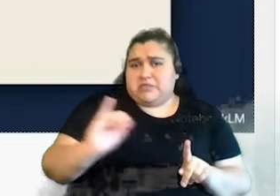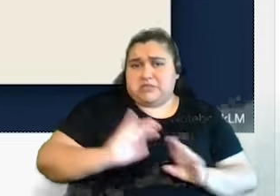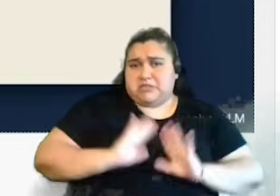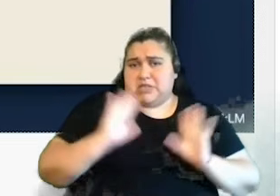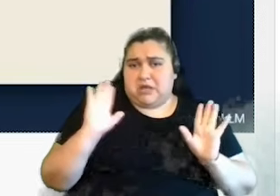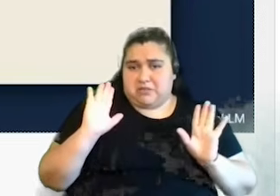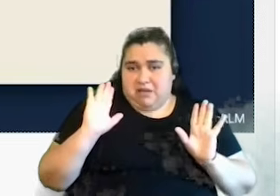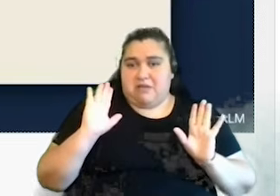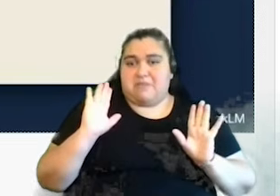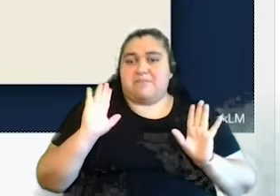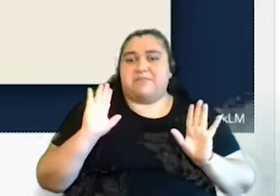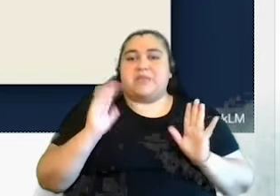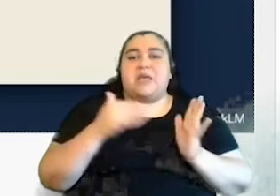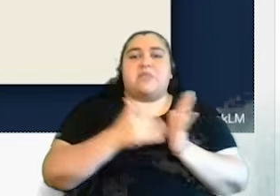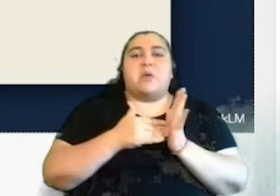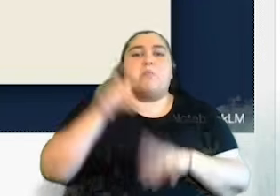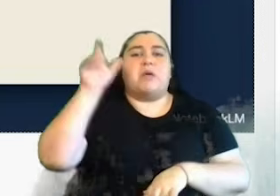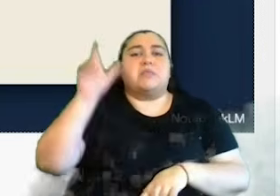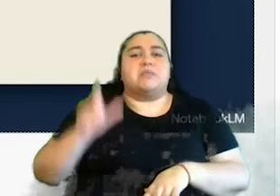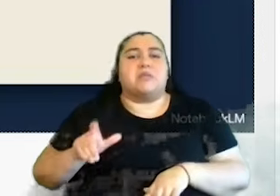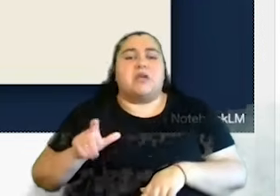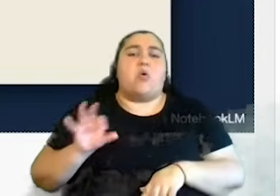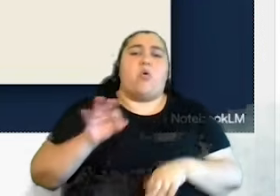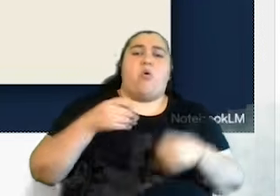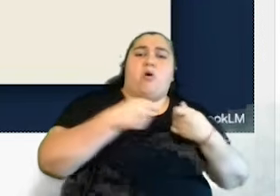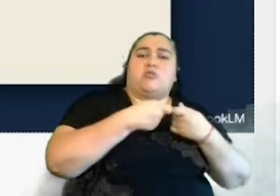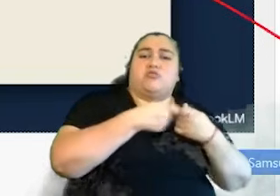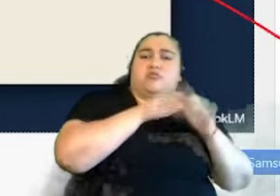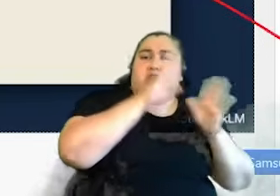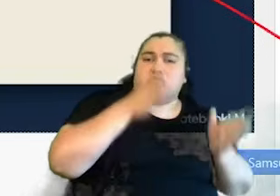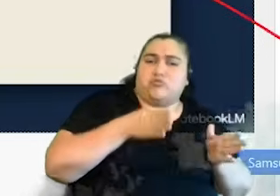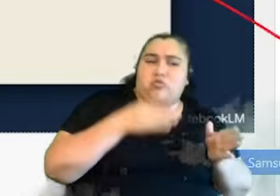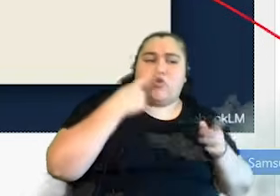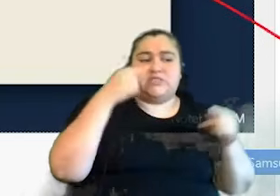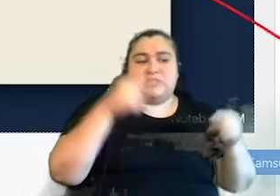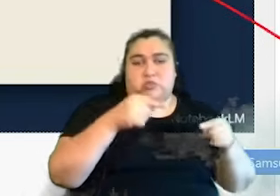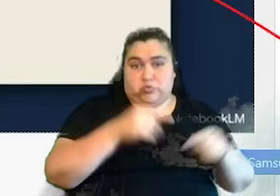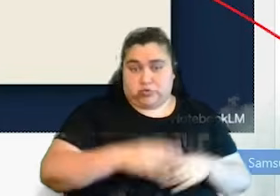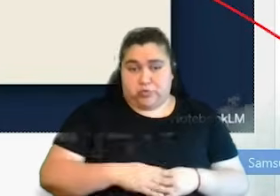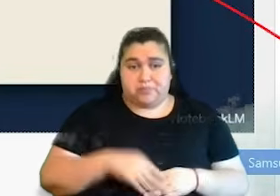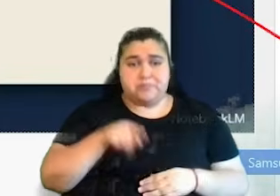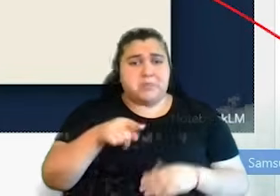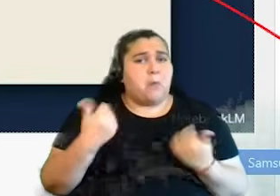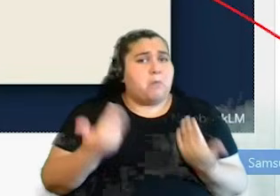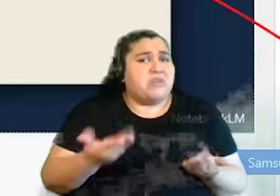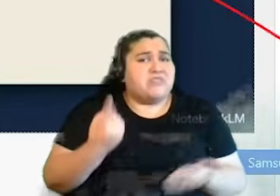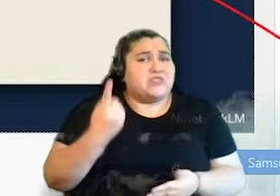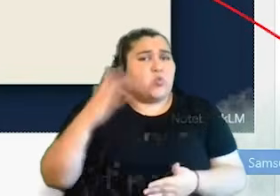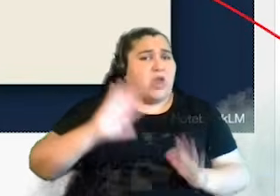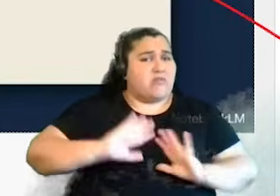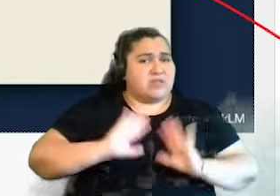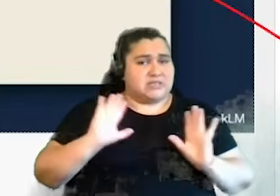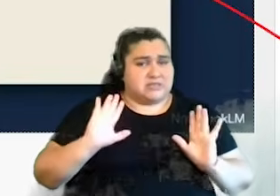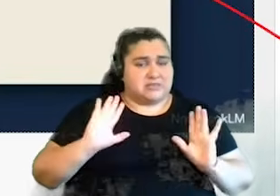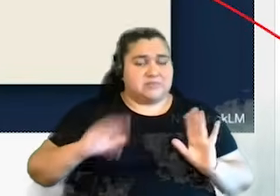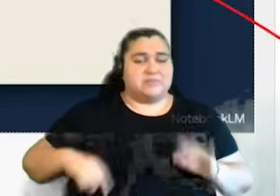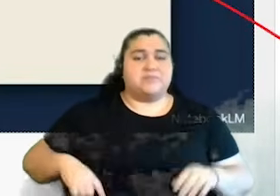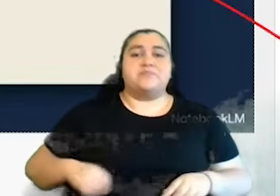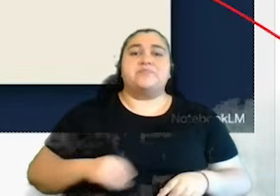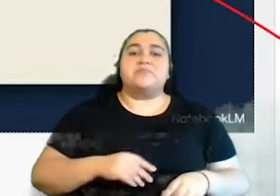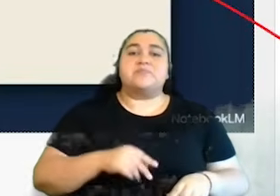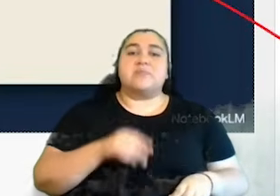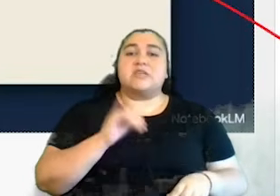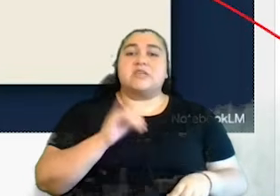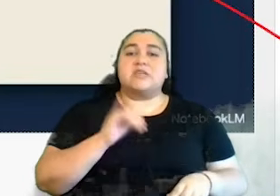tanto una persona humana como una persona jurídica. Y este beneficio lo tiene por única vez. Y va a estar